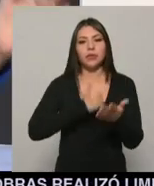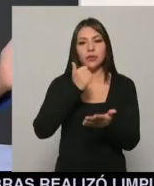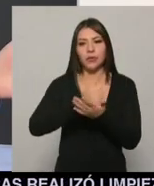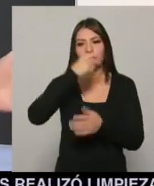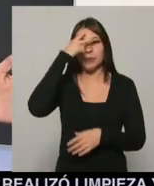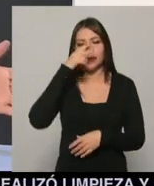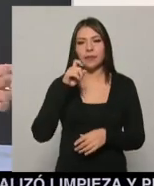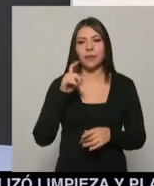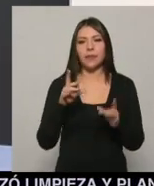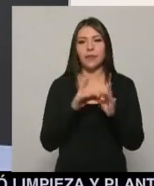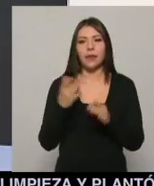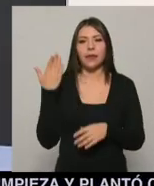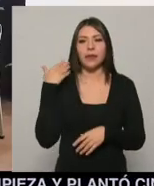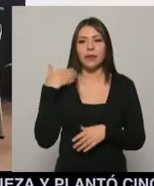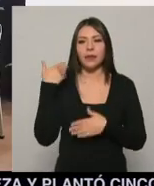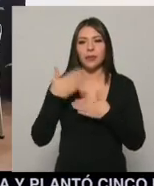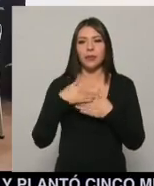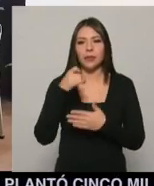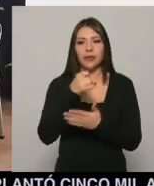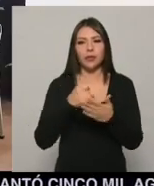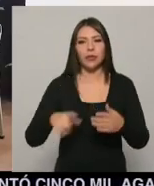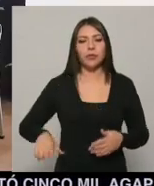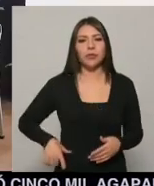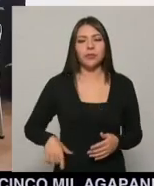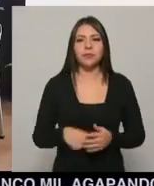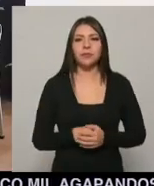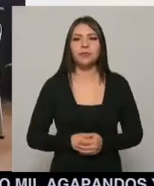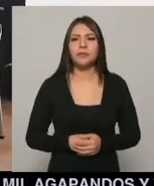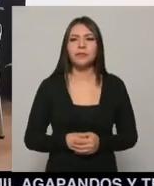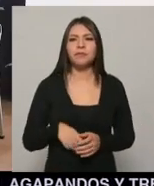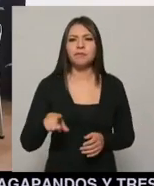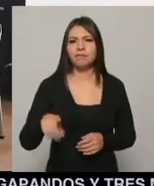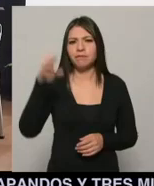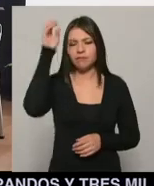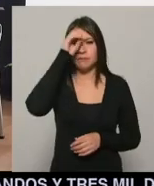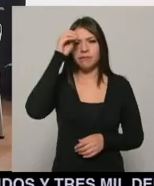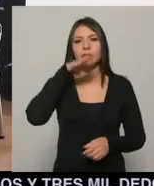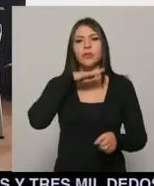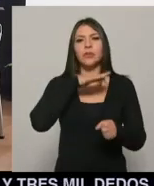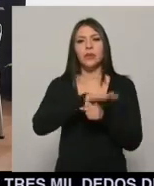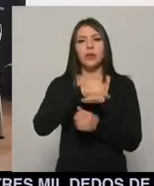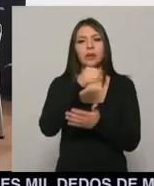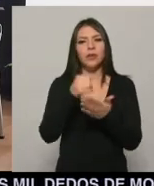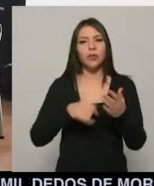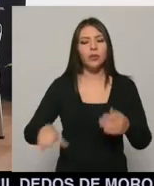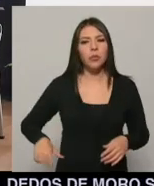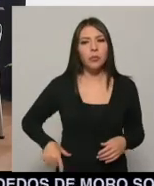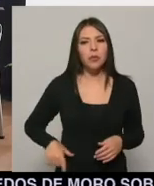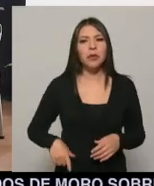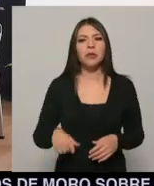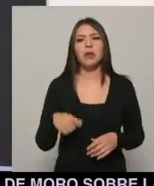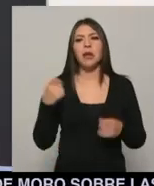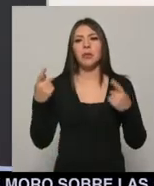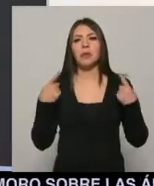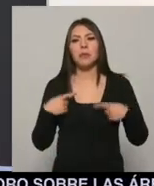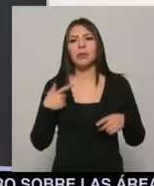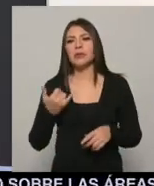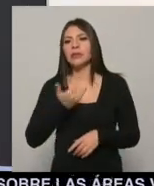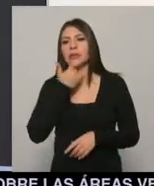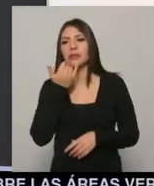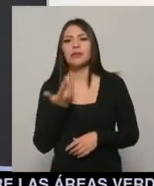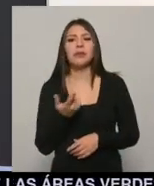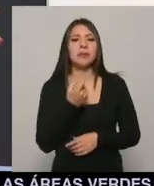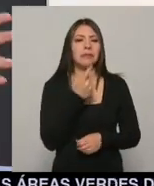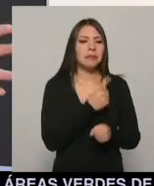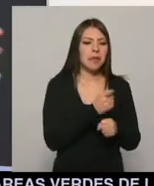está abordando el informe de gobierno. Alberto, ¿qué te pareció en primera instancia el informe? ¿Cómo viste la presentación? ¿Hubo gente que se confundió si era primero o